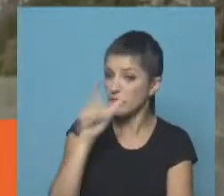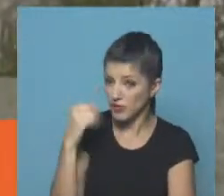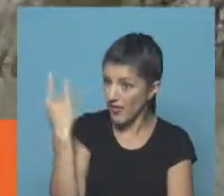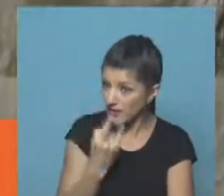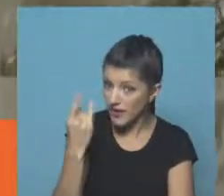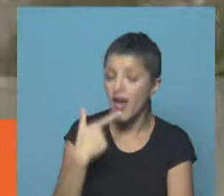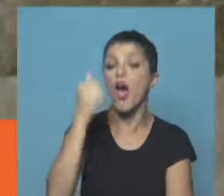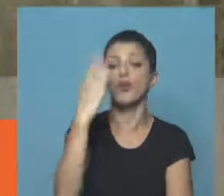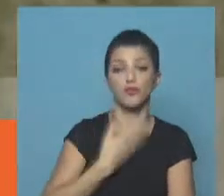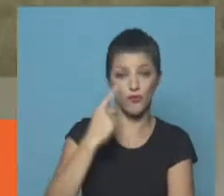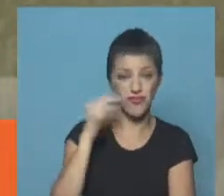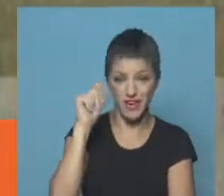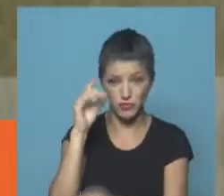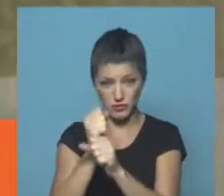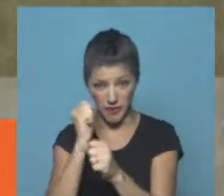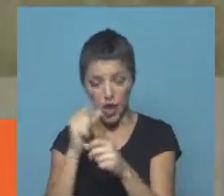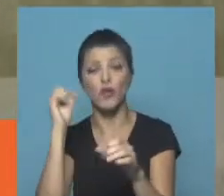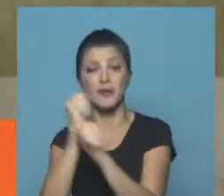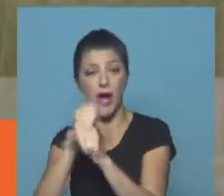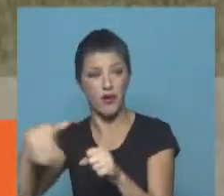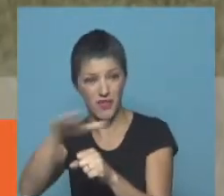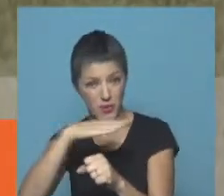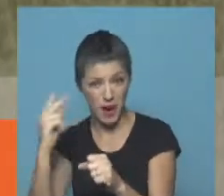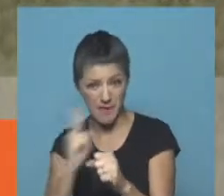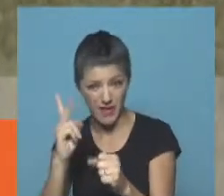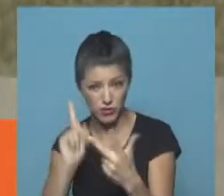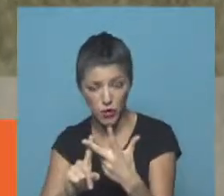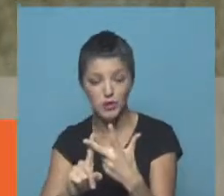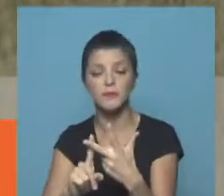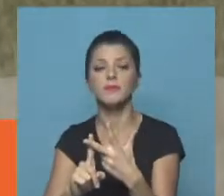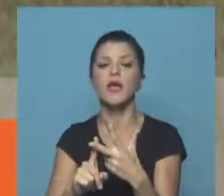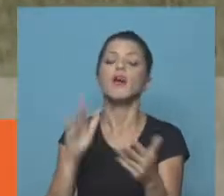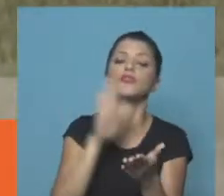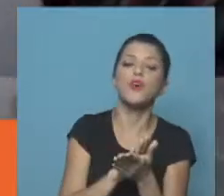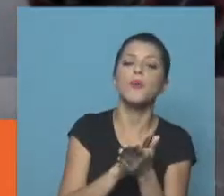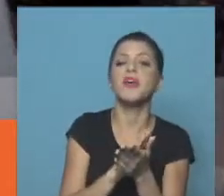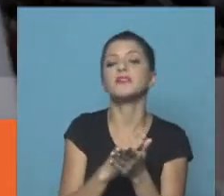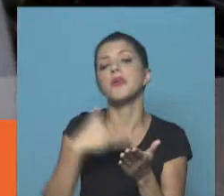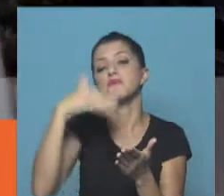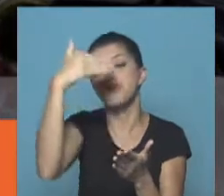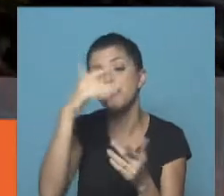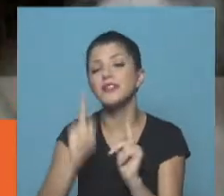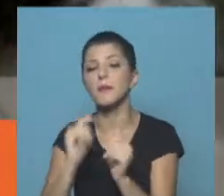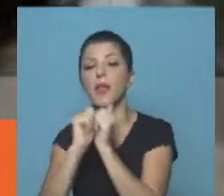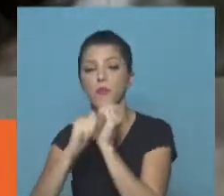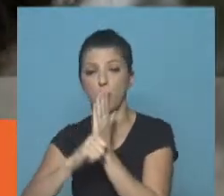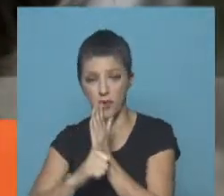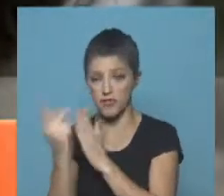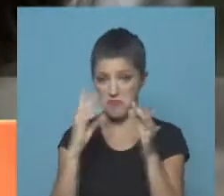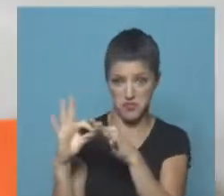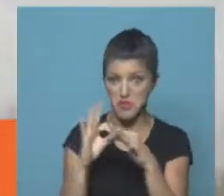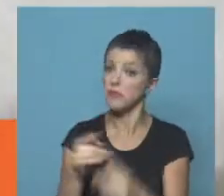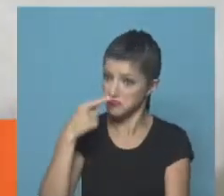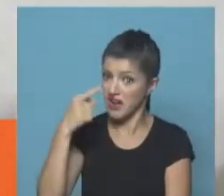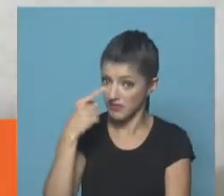Sofía, su padre, trabajadores de la funeraria, permanentemente oscila entre la ficción y el documental. Lo hace con gran naturalidad. Interesante,